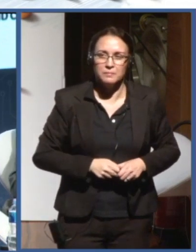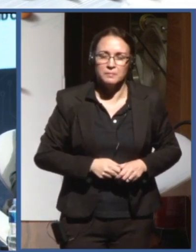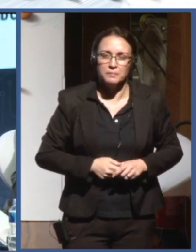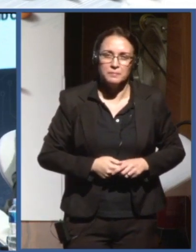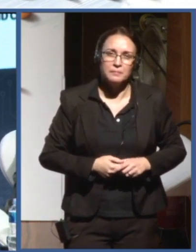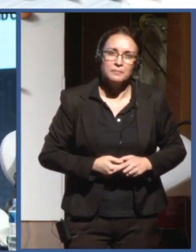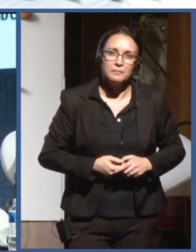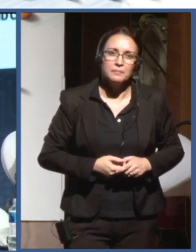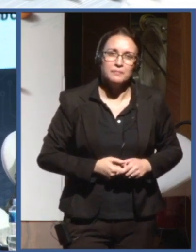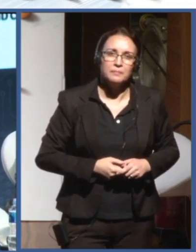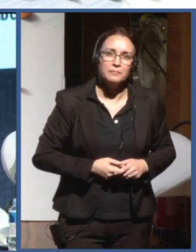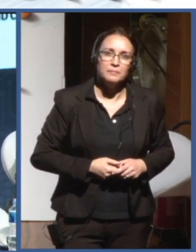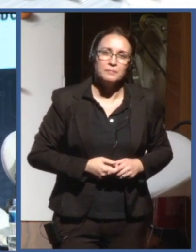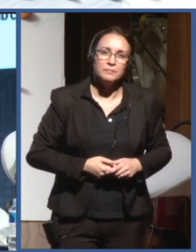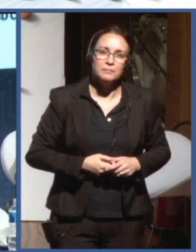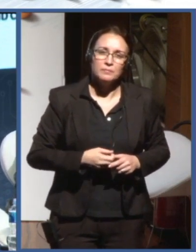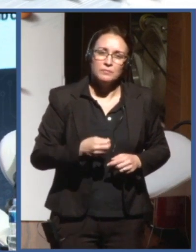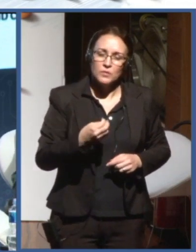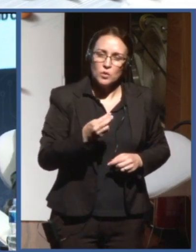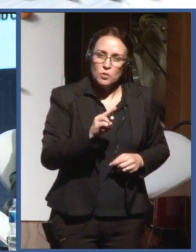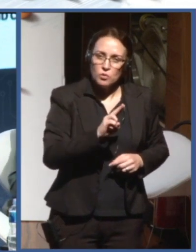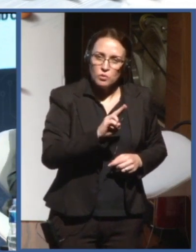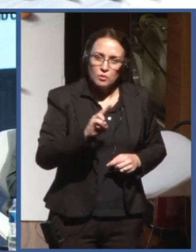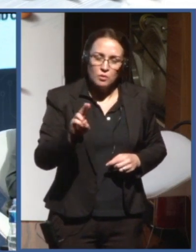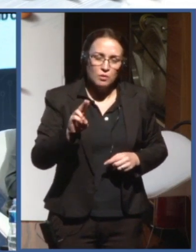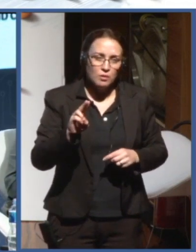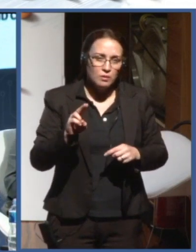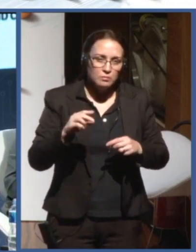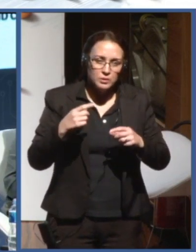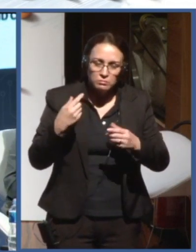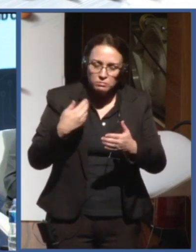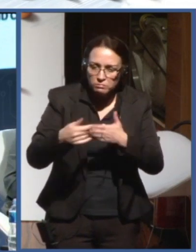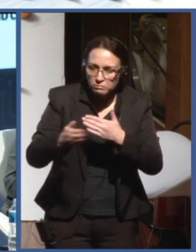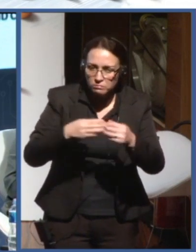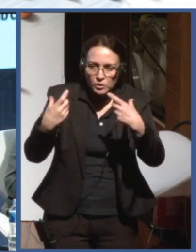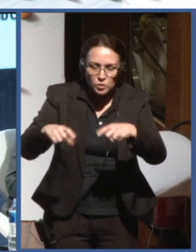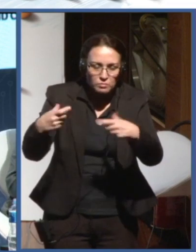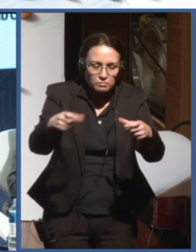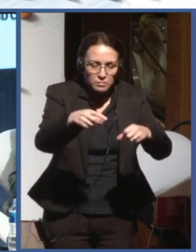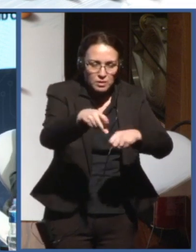preocupaciones para nosotros también incluirlas dentro de estos informes.